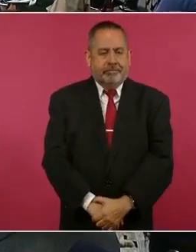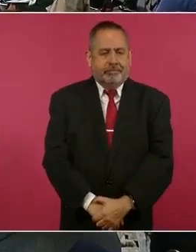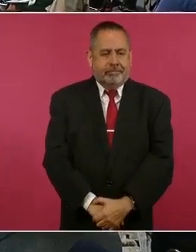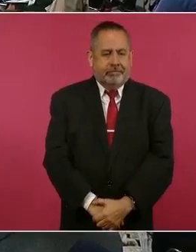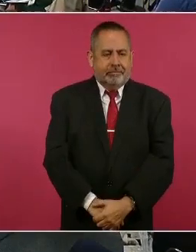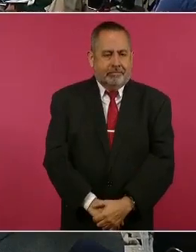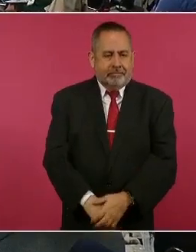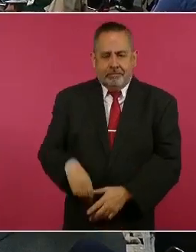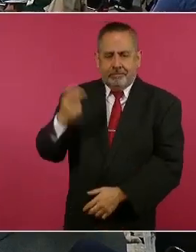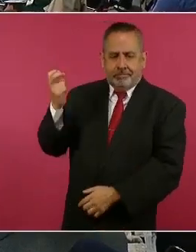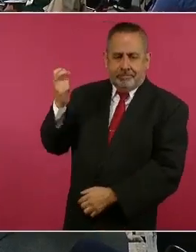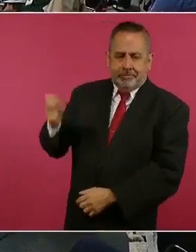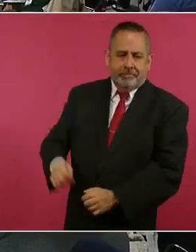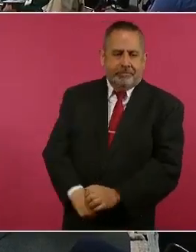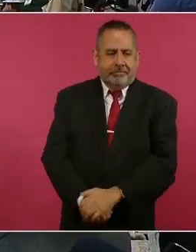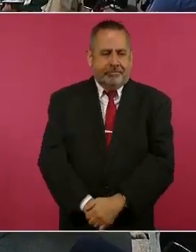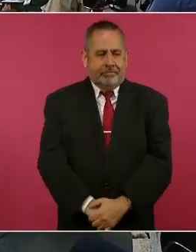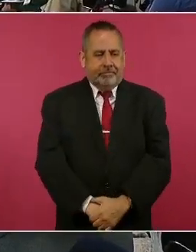Ahí está.